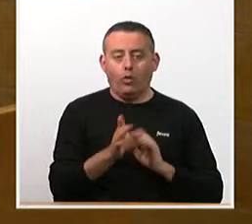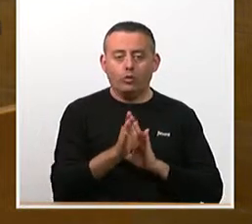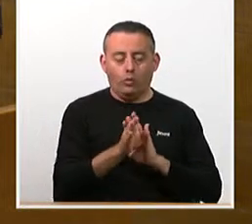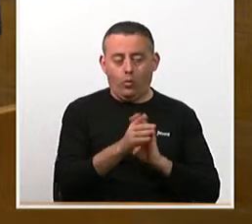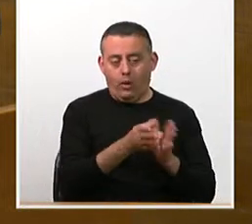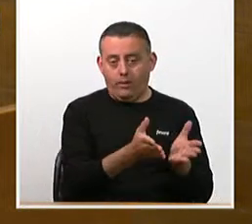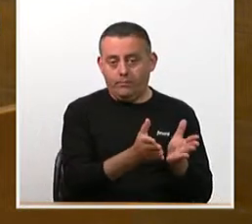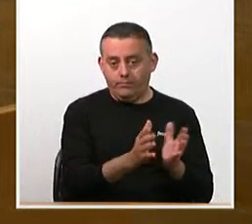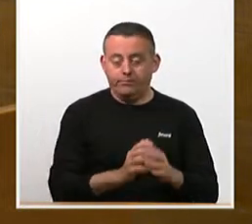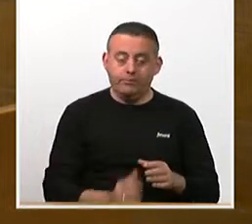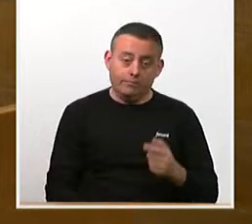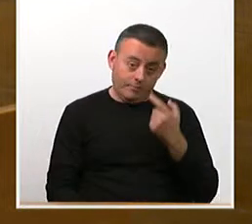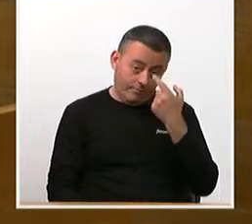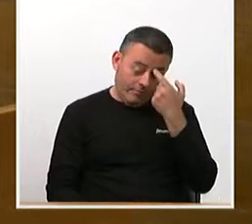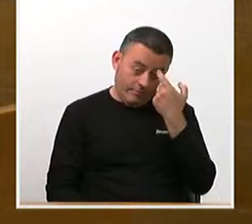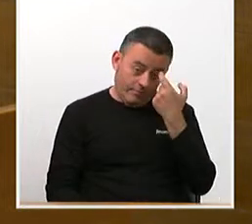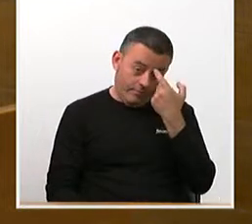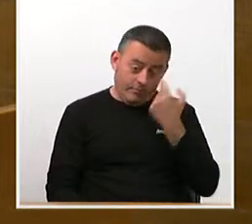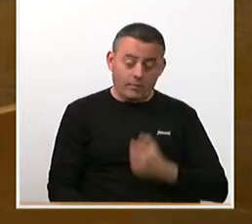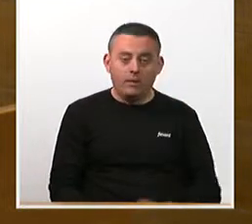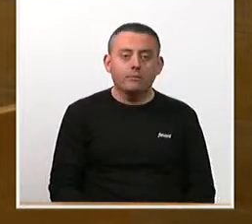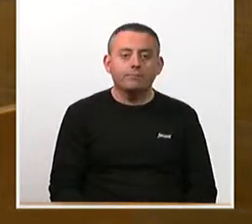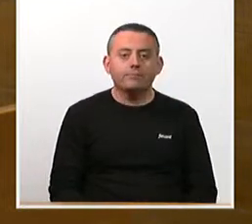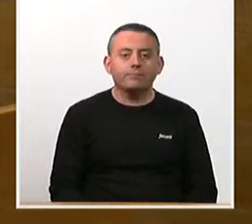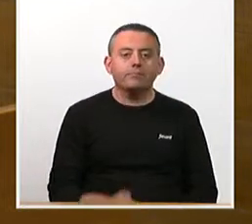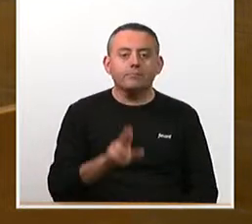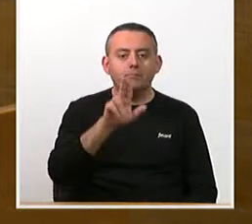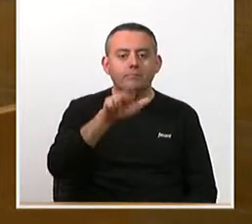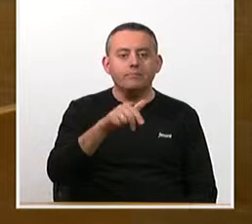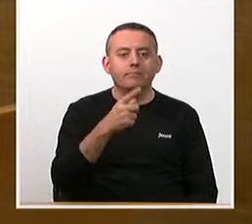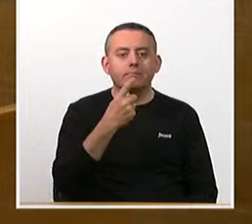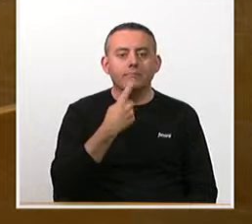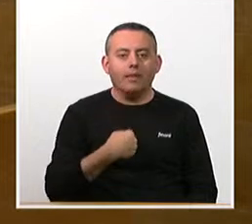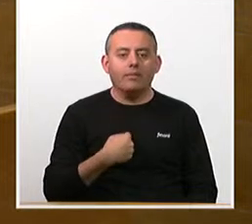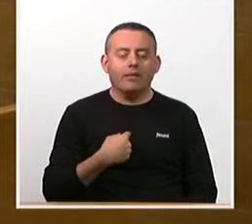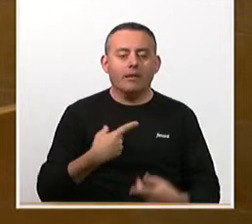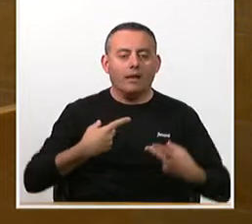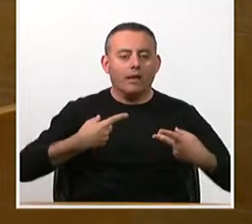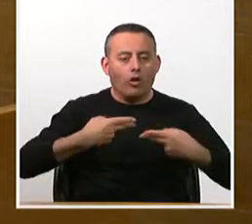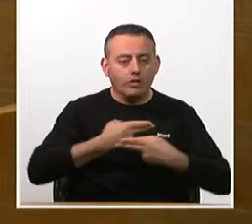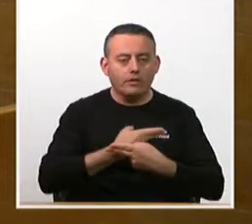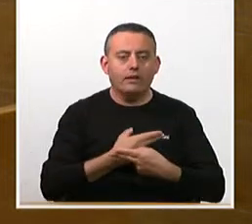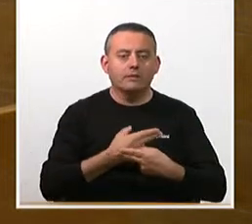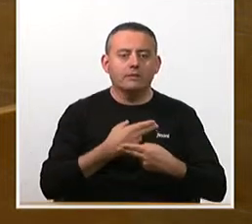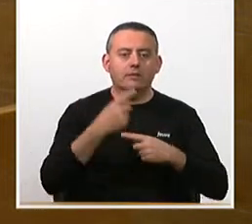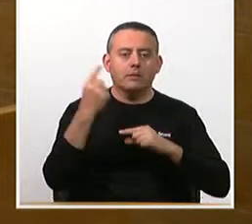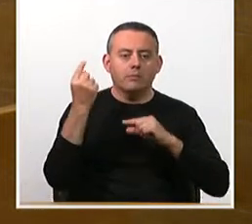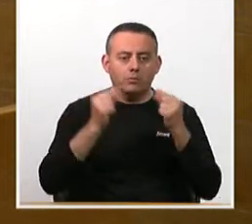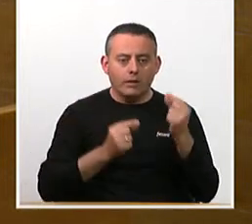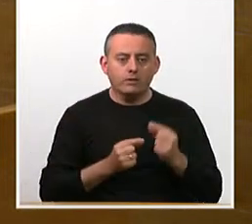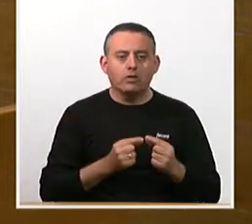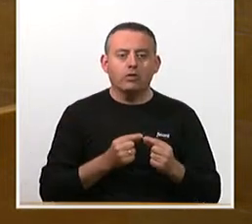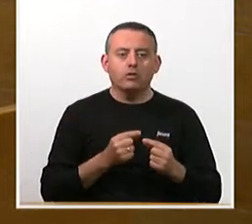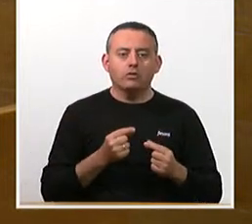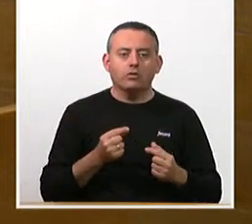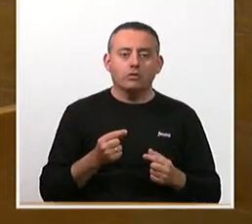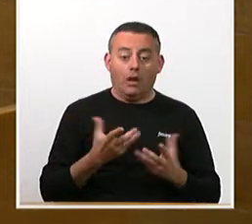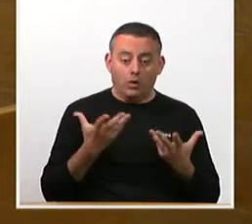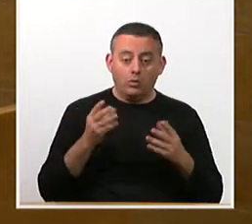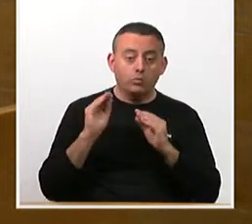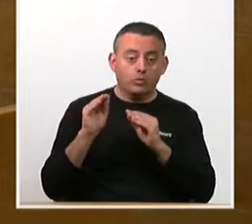hablas sí también de de de las retall Hades de las de los de los presupuestos Oiga es que ustedes dejaron